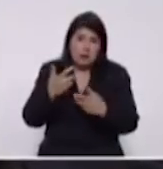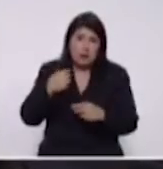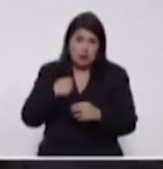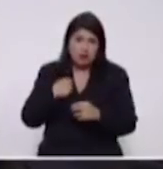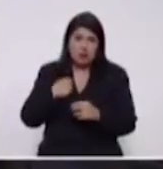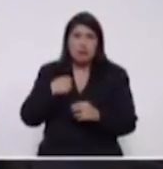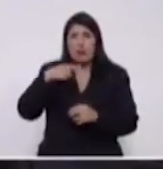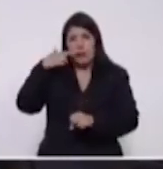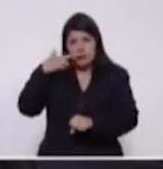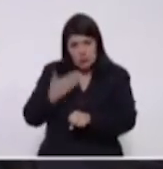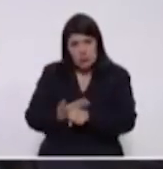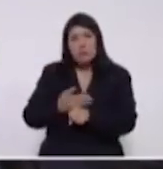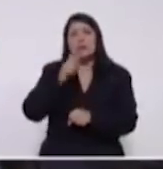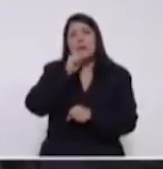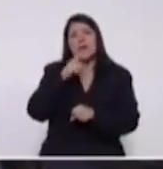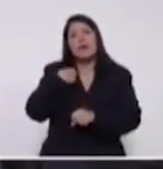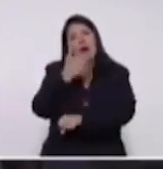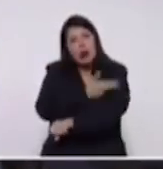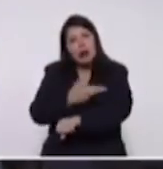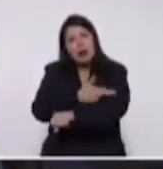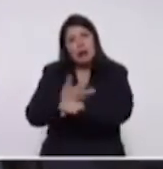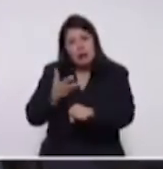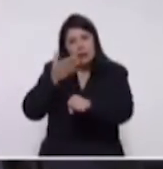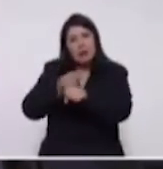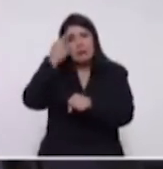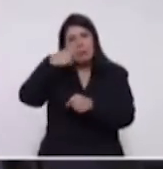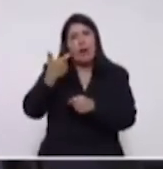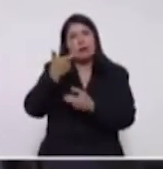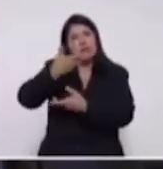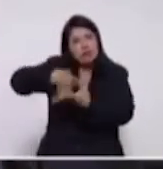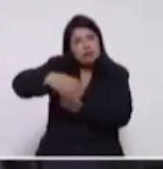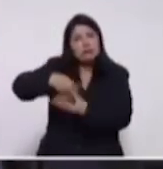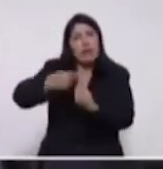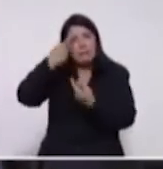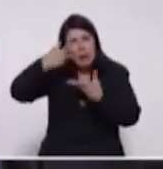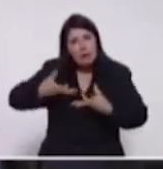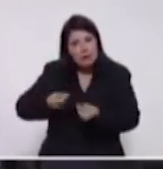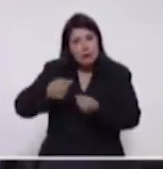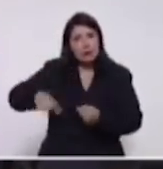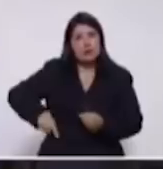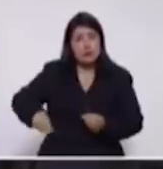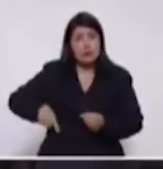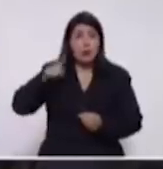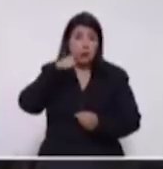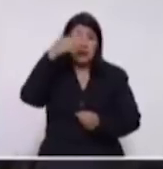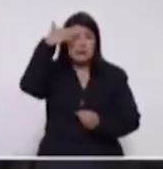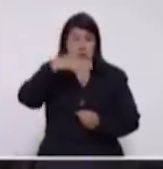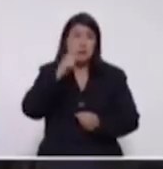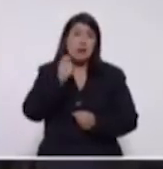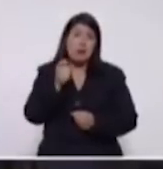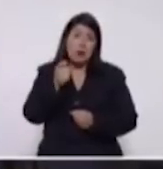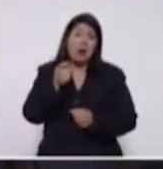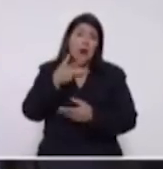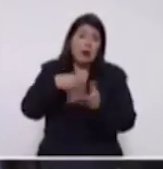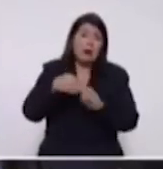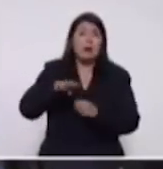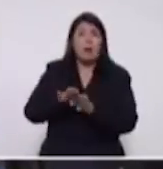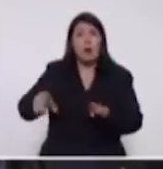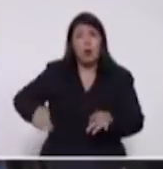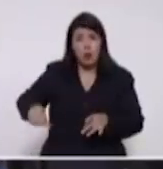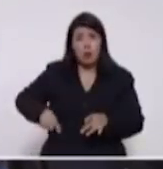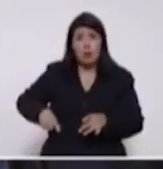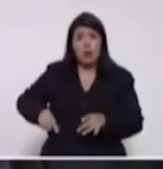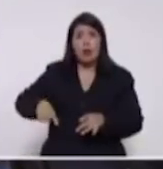haber tenido que ajustar el gasto del gobierno. Porque ustedes saben que ha habido una contención del gasto a partir de que el gobierno ha dejado de